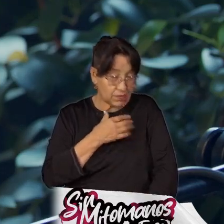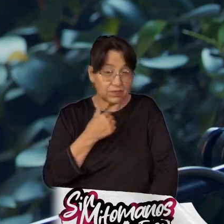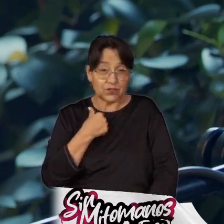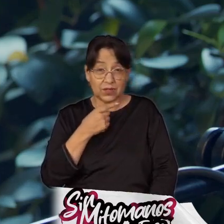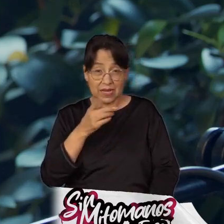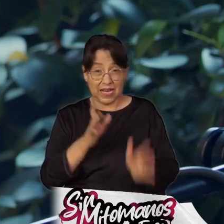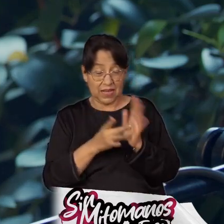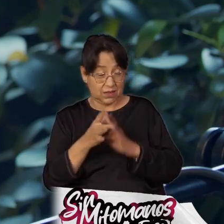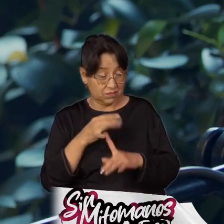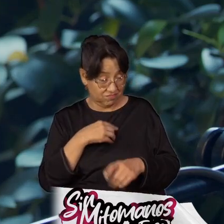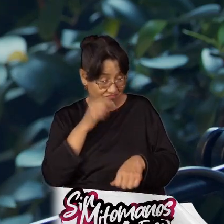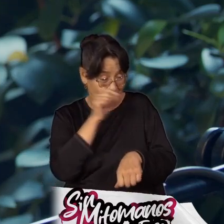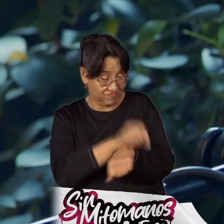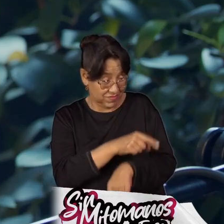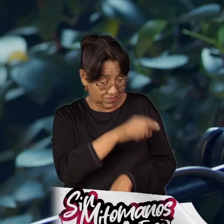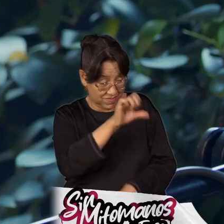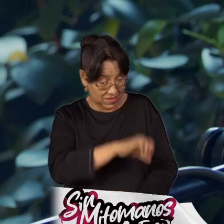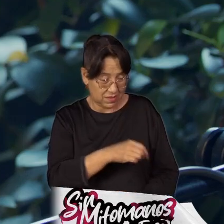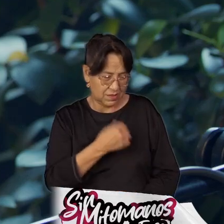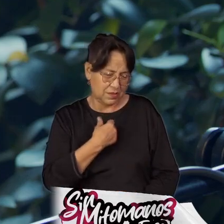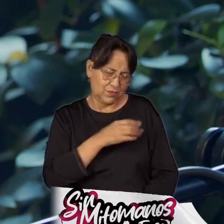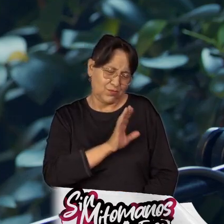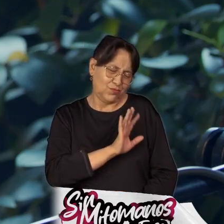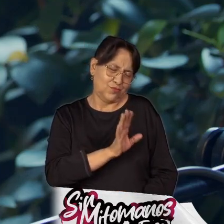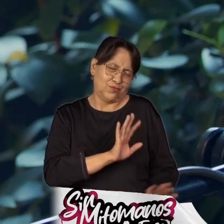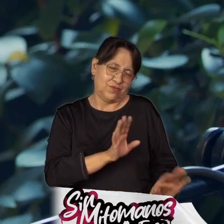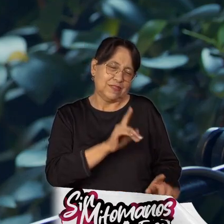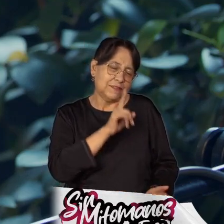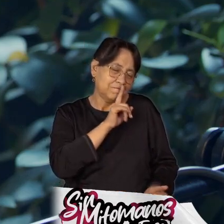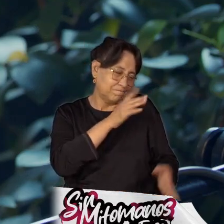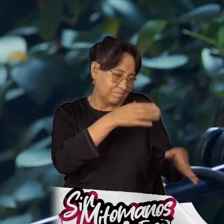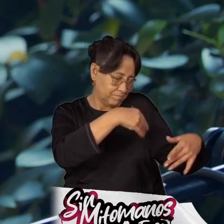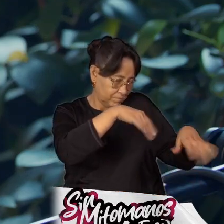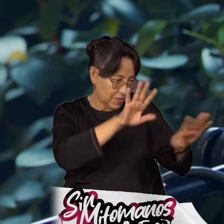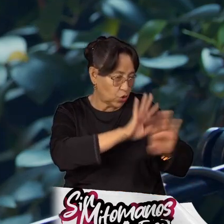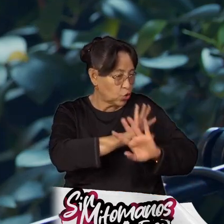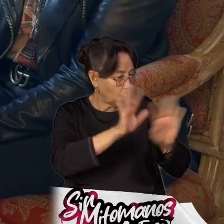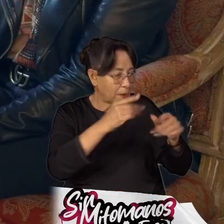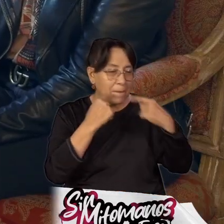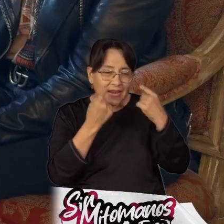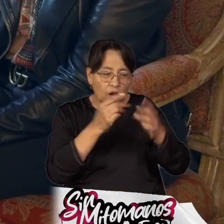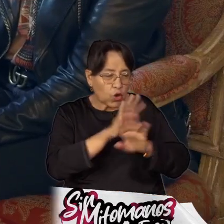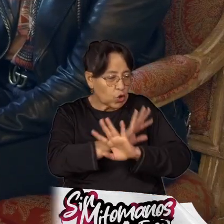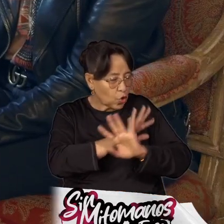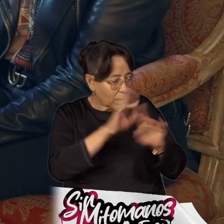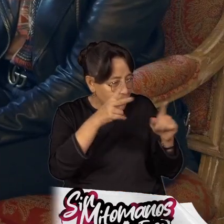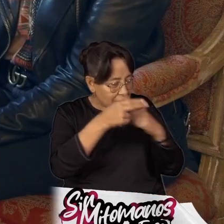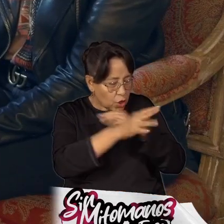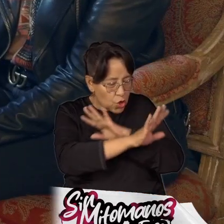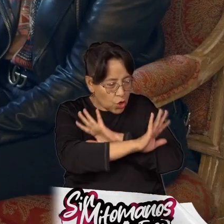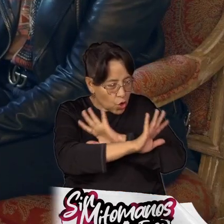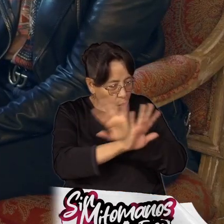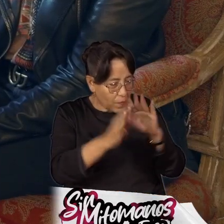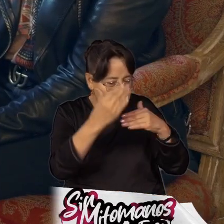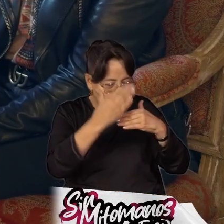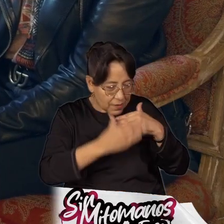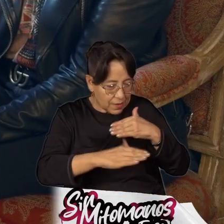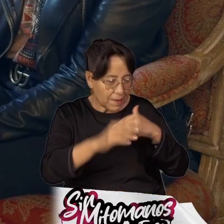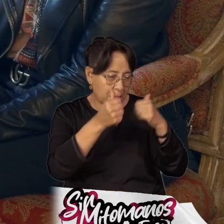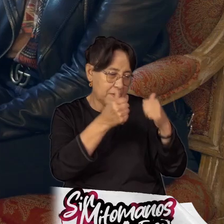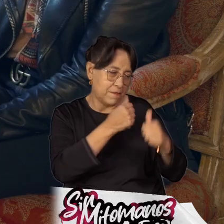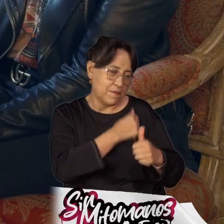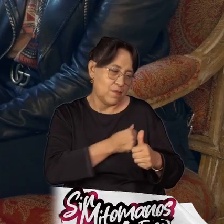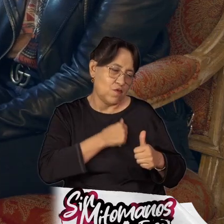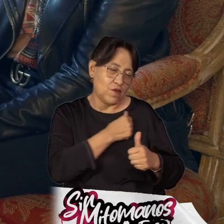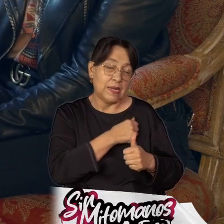ni yo te condeno, vete y no peques más. Ese es el asunto del Señor. Él mira que no pequemos,